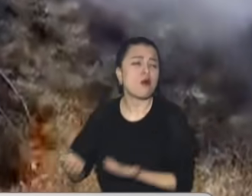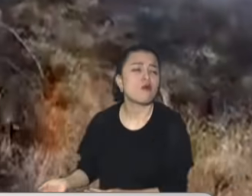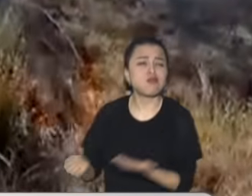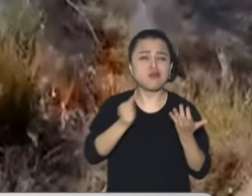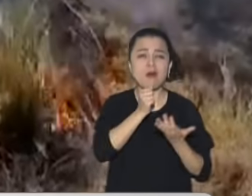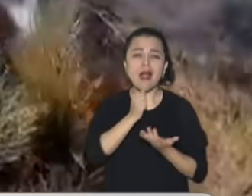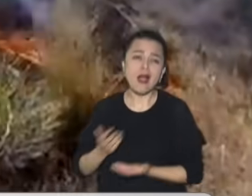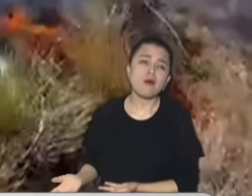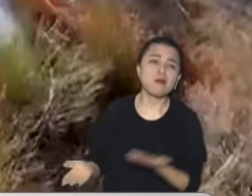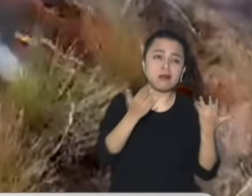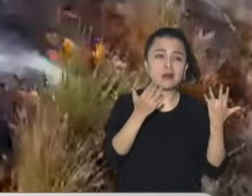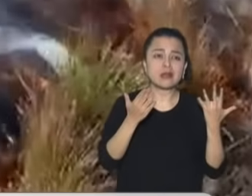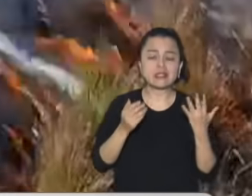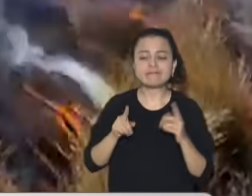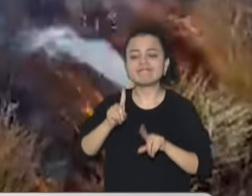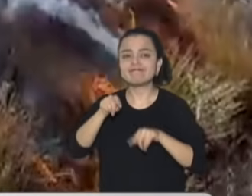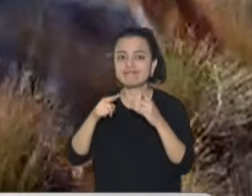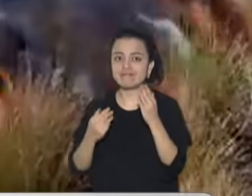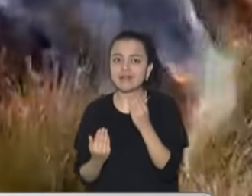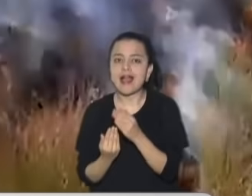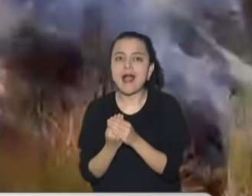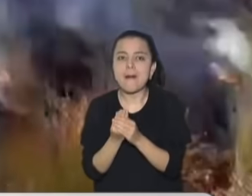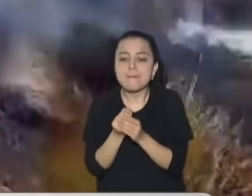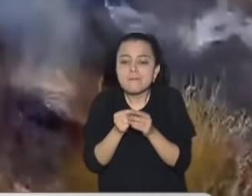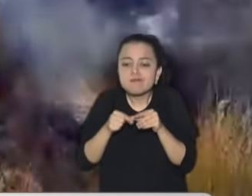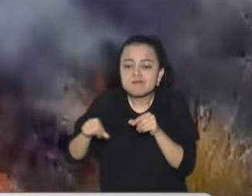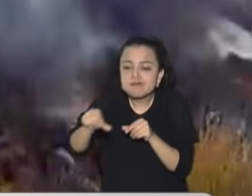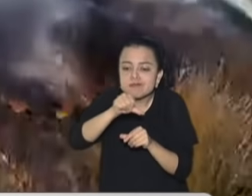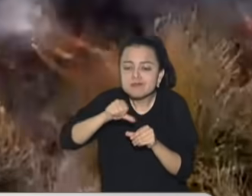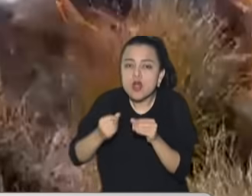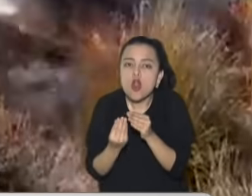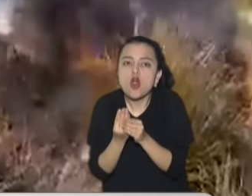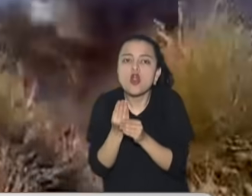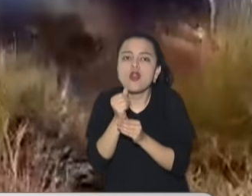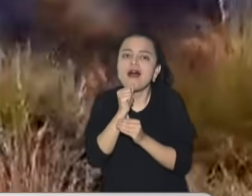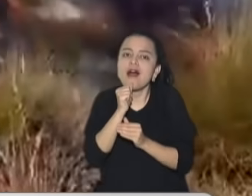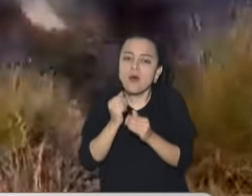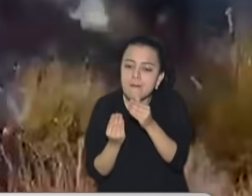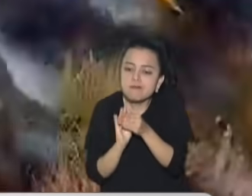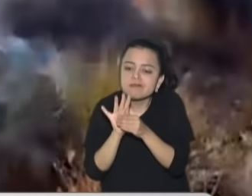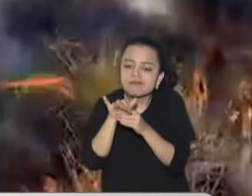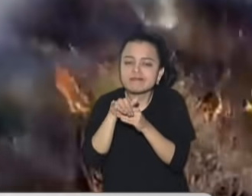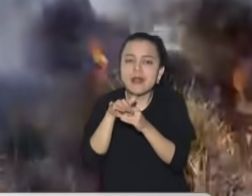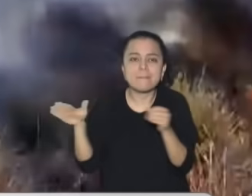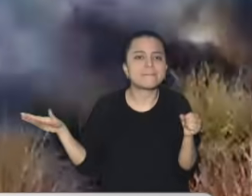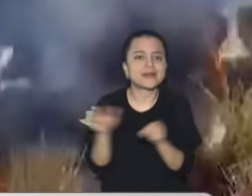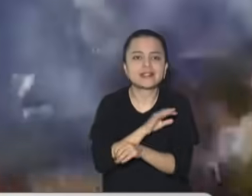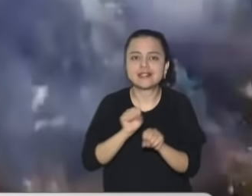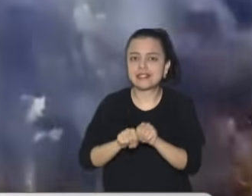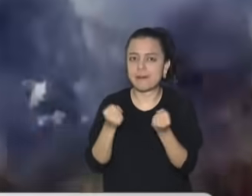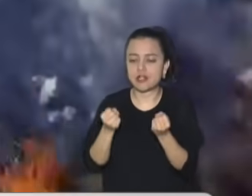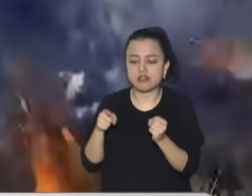frailejones no sufrieron daño, un nacimiento de agua se incineró. Aún se desconocen las causas de este